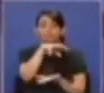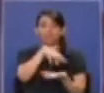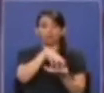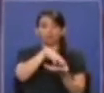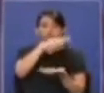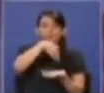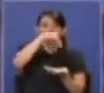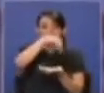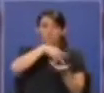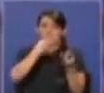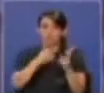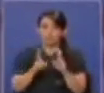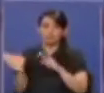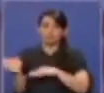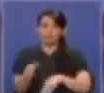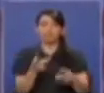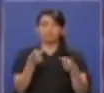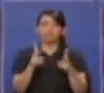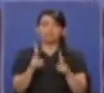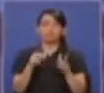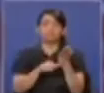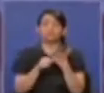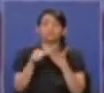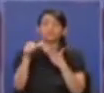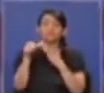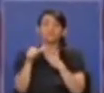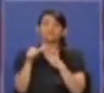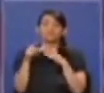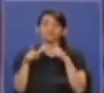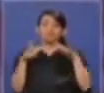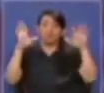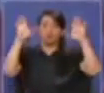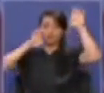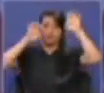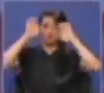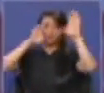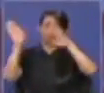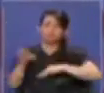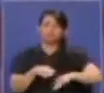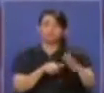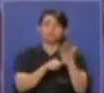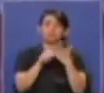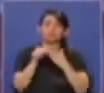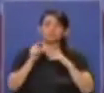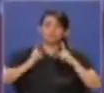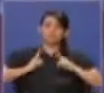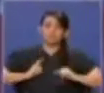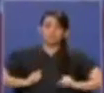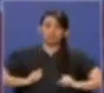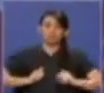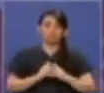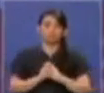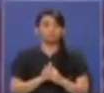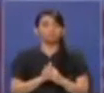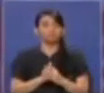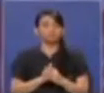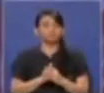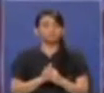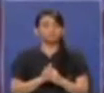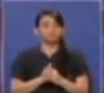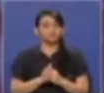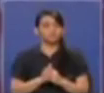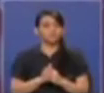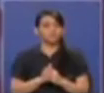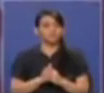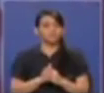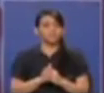Manabí, estuvo Rafael Poveda, ministro de sectores estratégicos, Karina Banks, nuestra dinámica ministra de